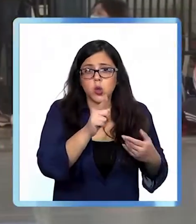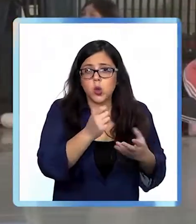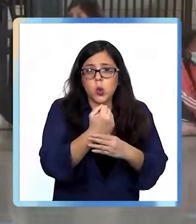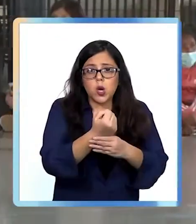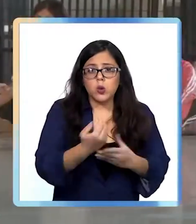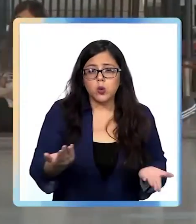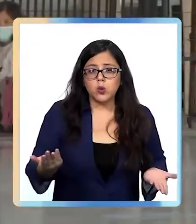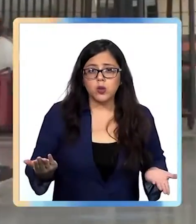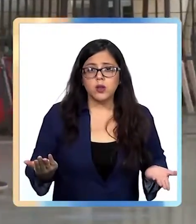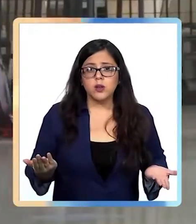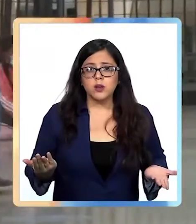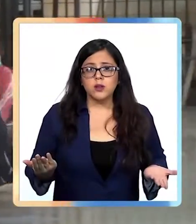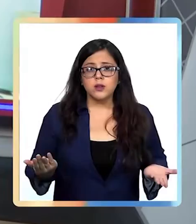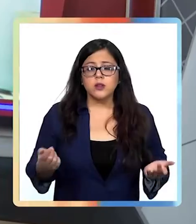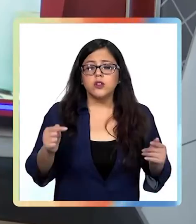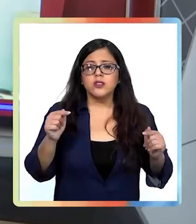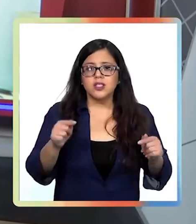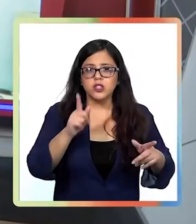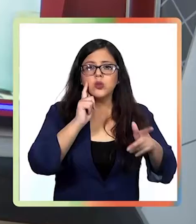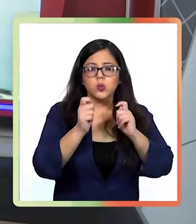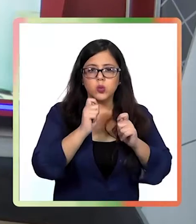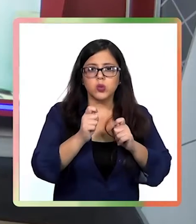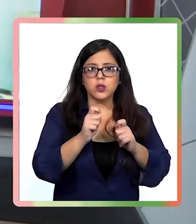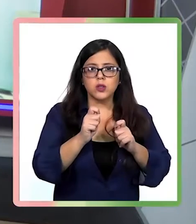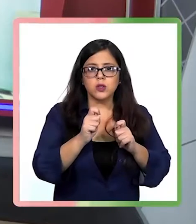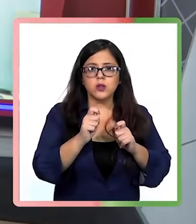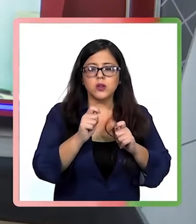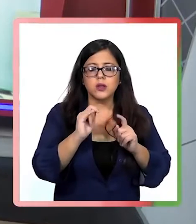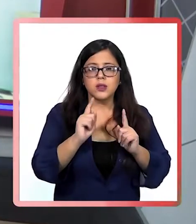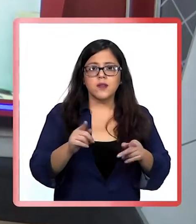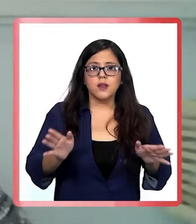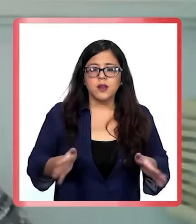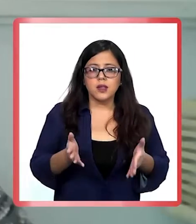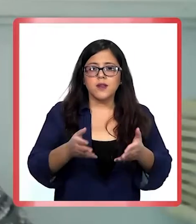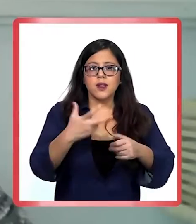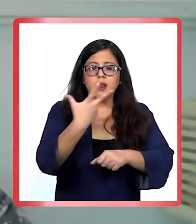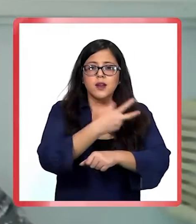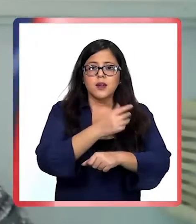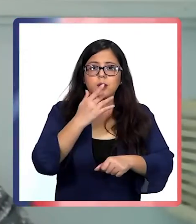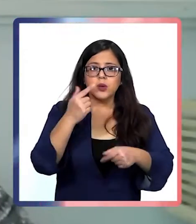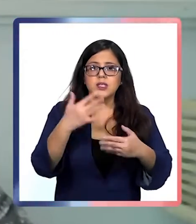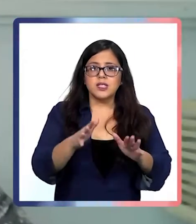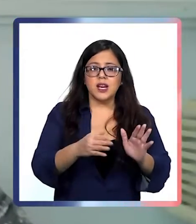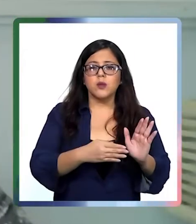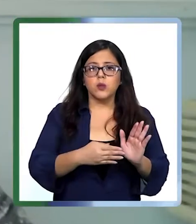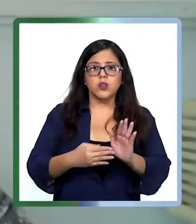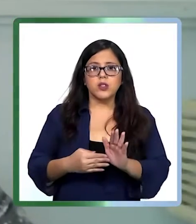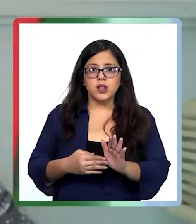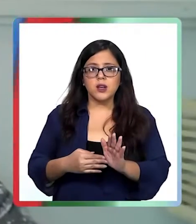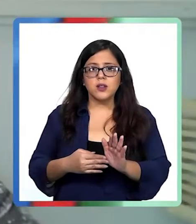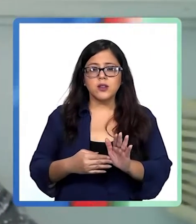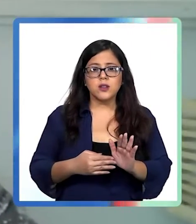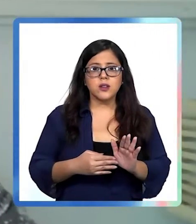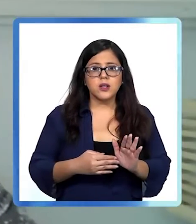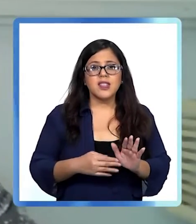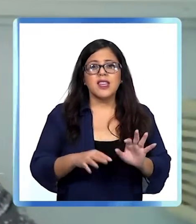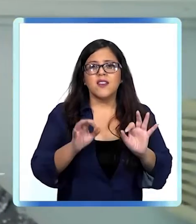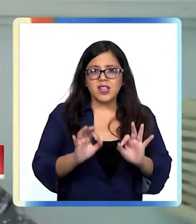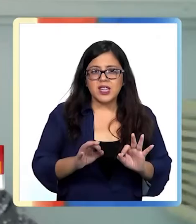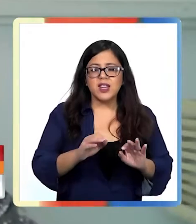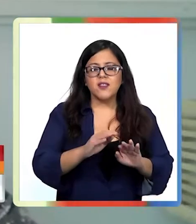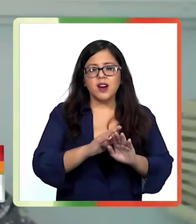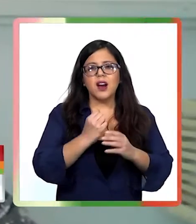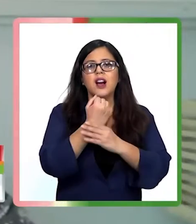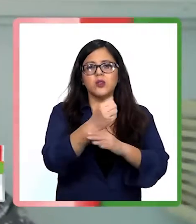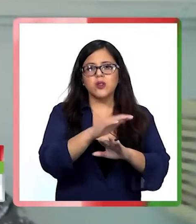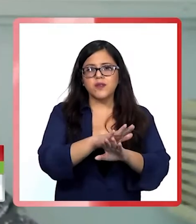para autocontrolarse. Por lo tanto, es un riesgo porque hay que incentivar la vacunación porque eso ya ha demostrado que es